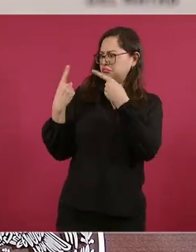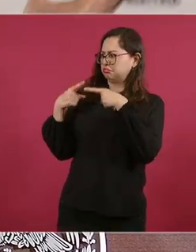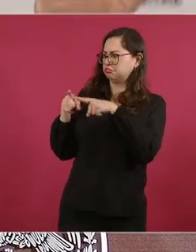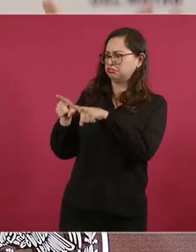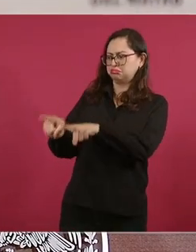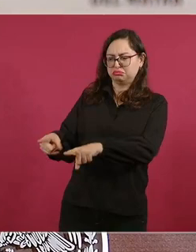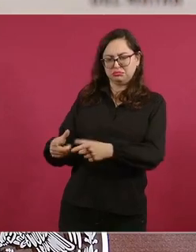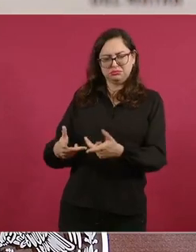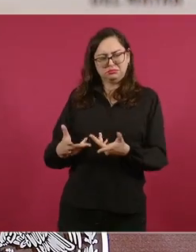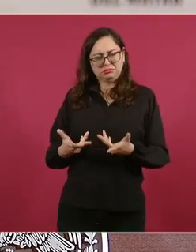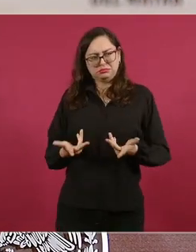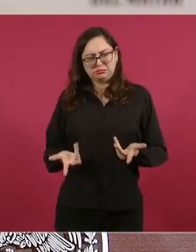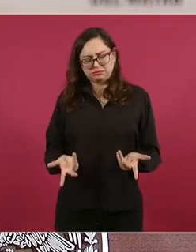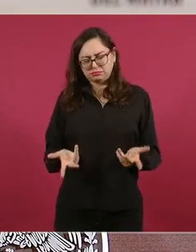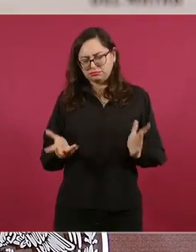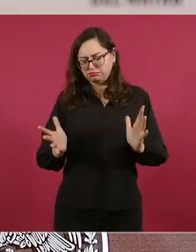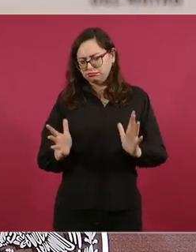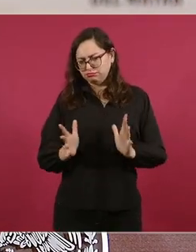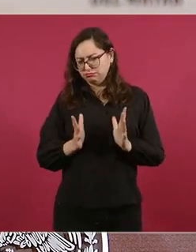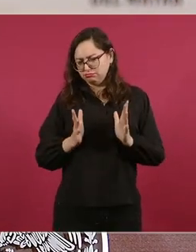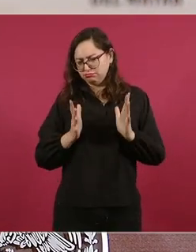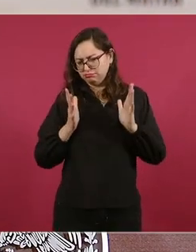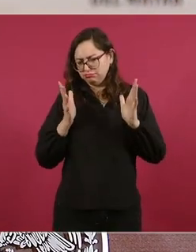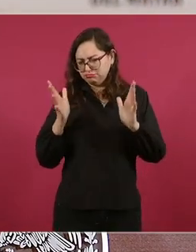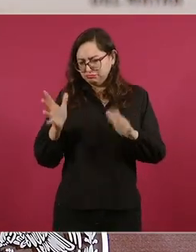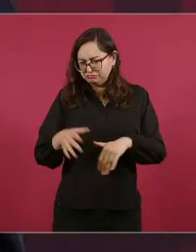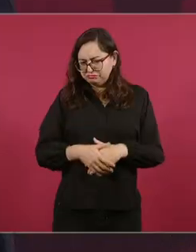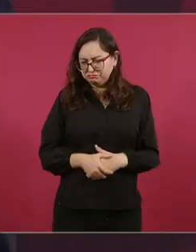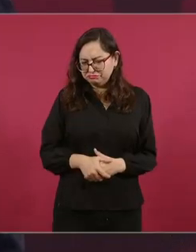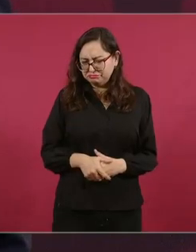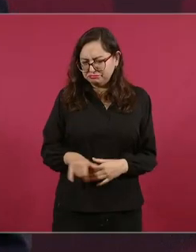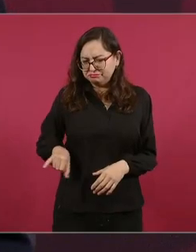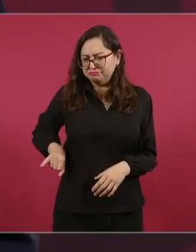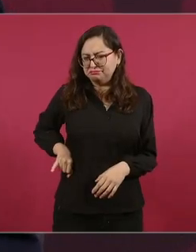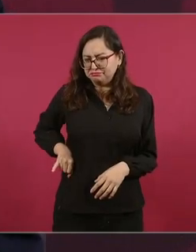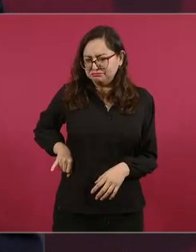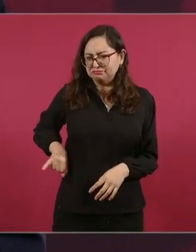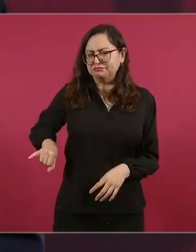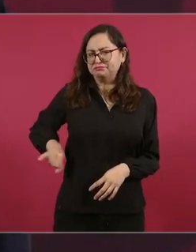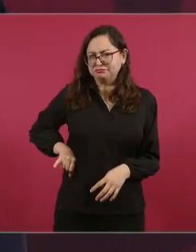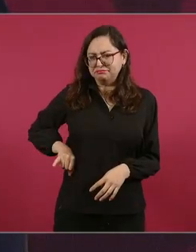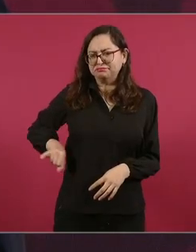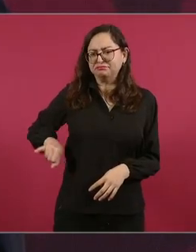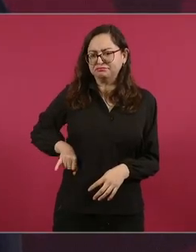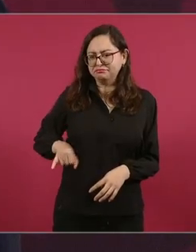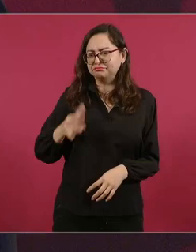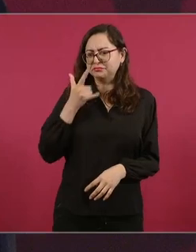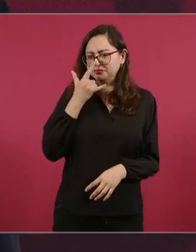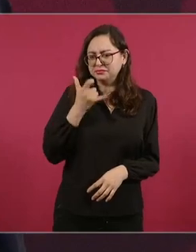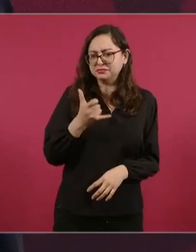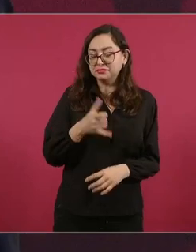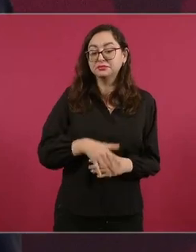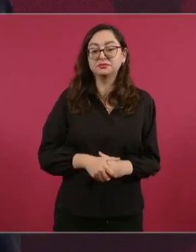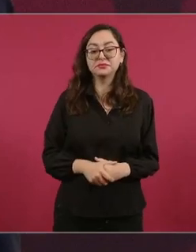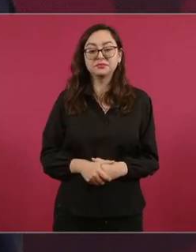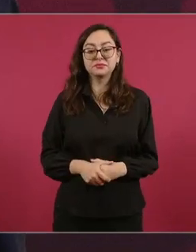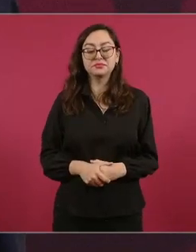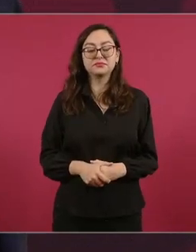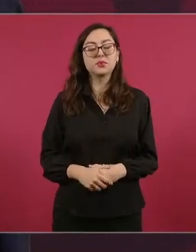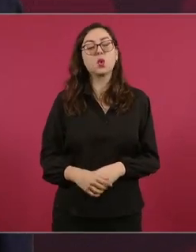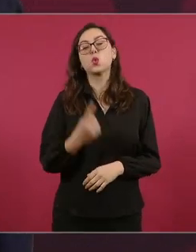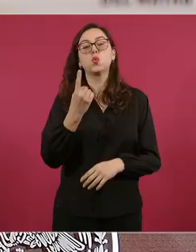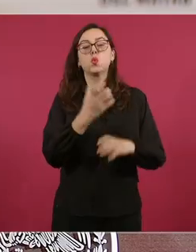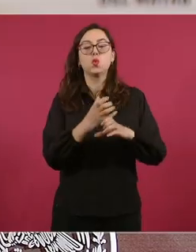Y me llama mucho la atención porque, miren, hay una cosa muy penosa.